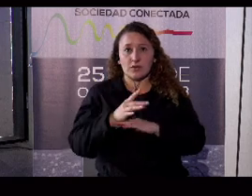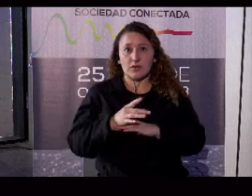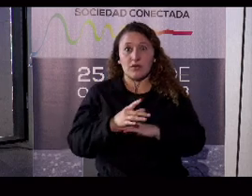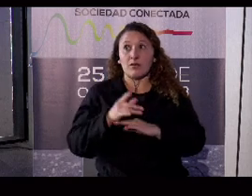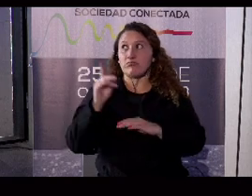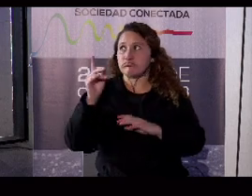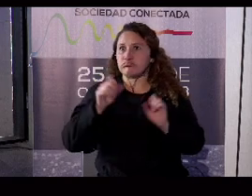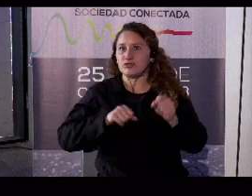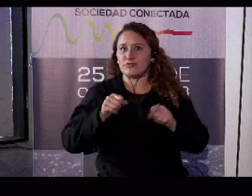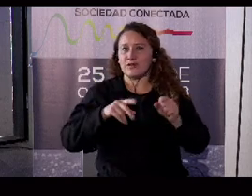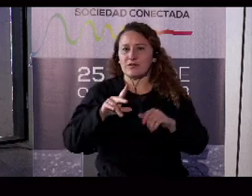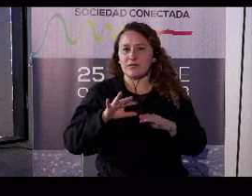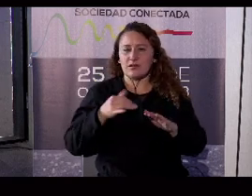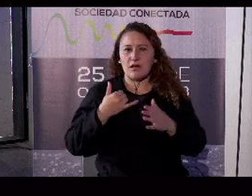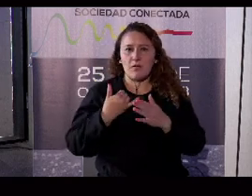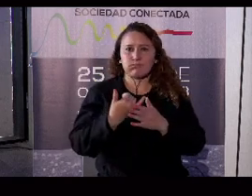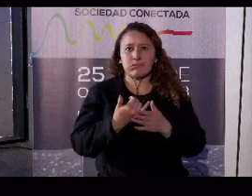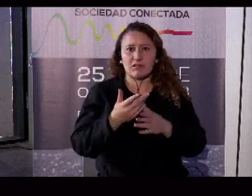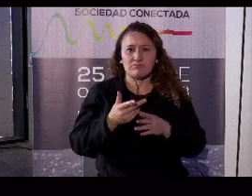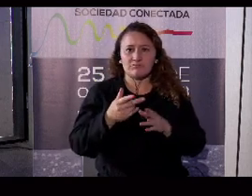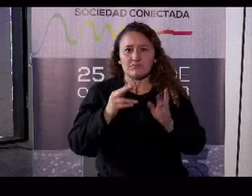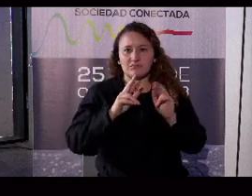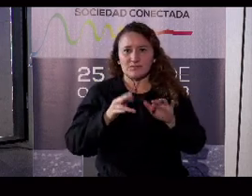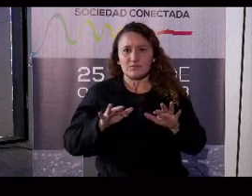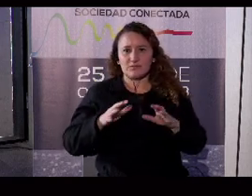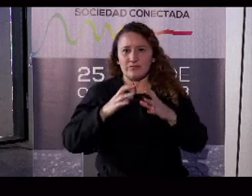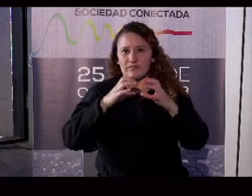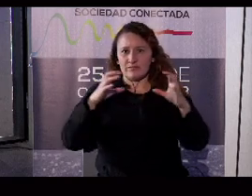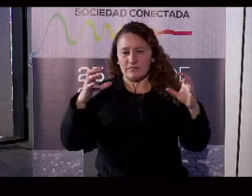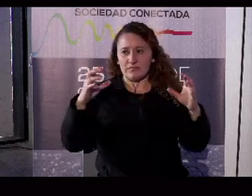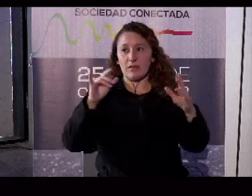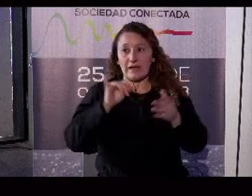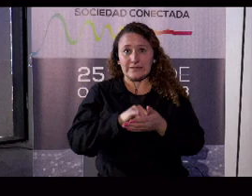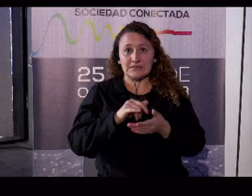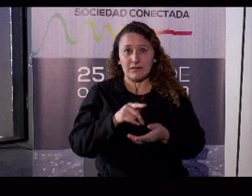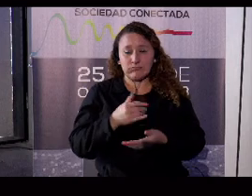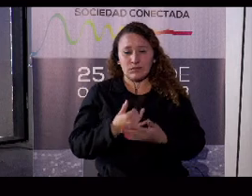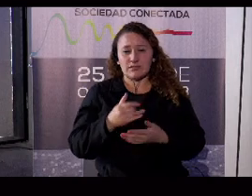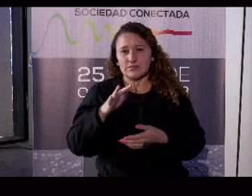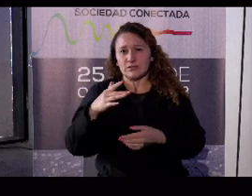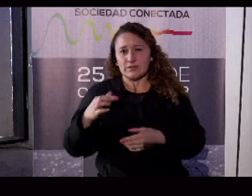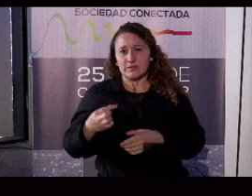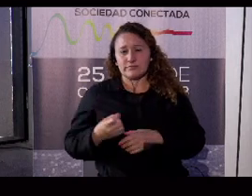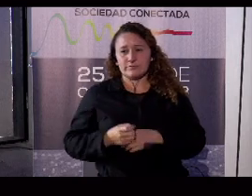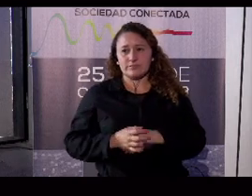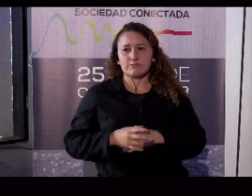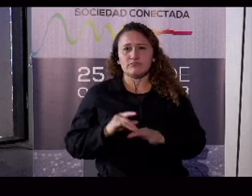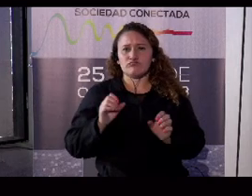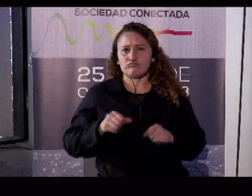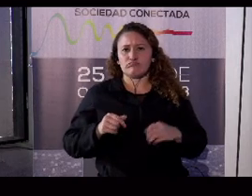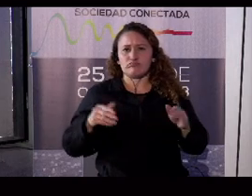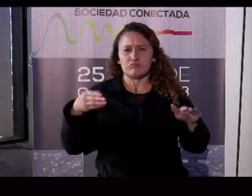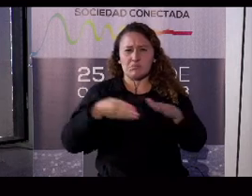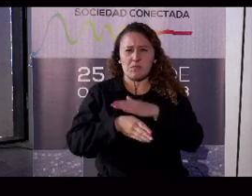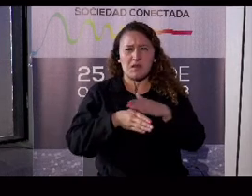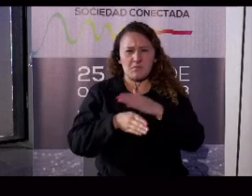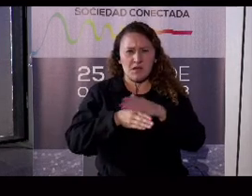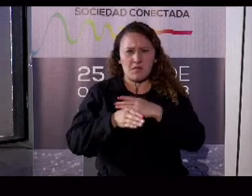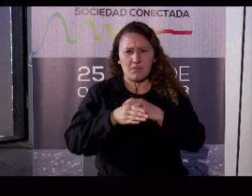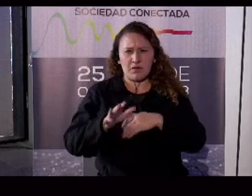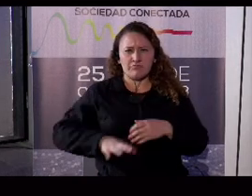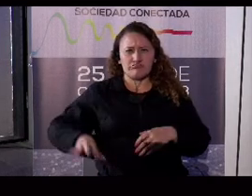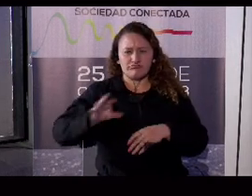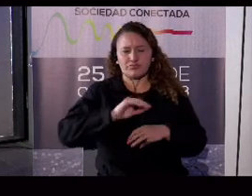la posibilidad de tener ubicuidad en los servicios de realidad virtual Ese es el enfoque de Huawei en 5g poder dar accesibilidad masiva al